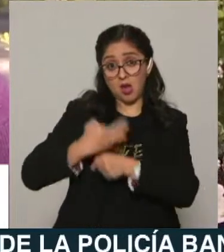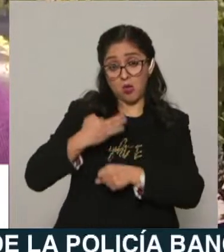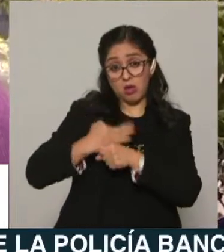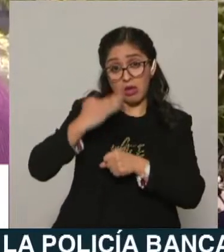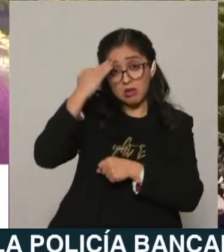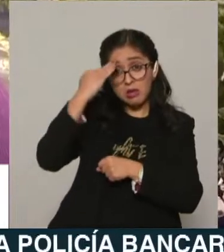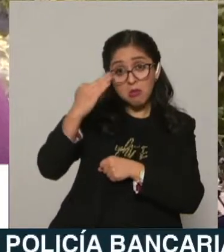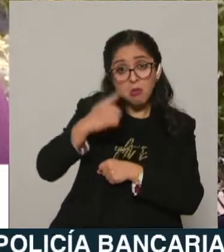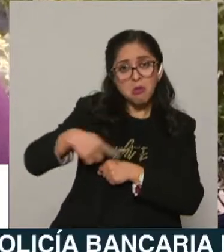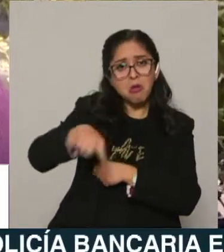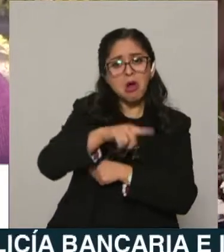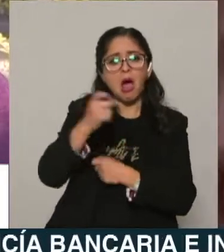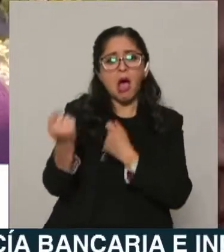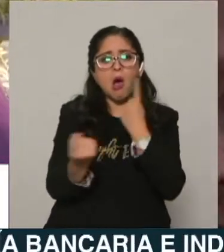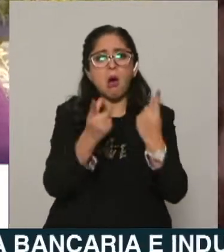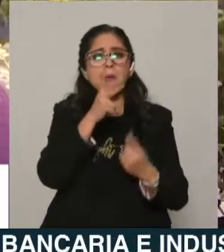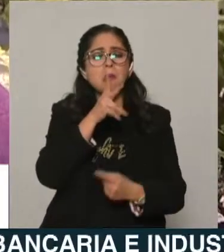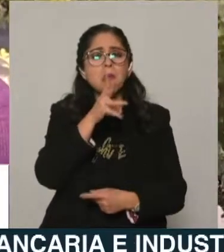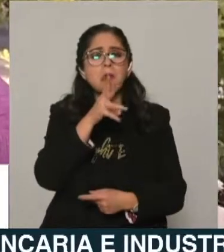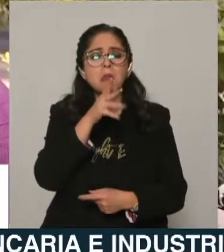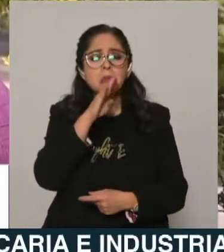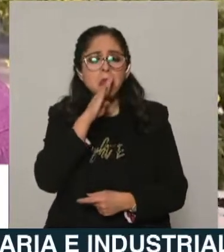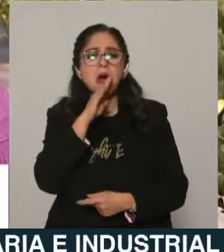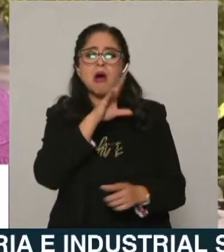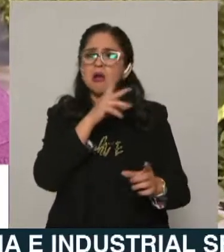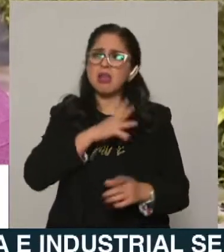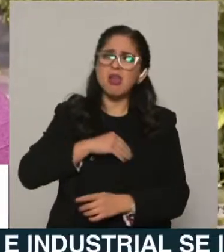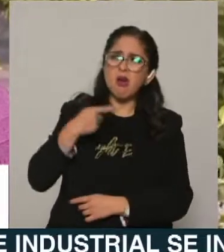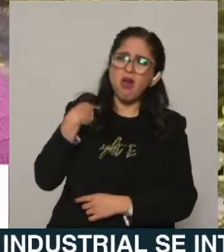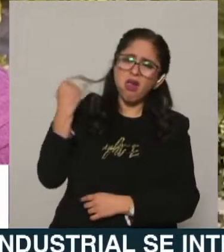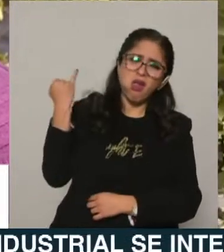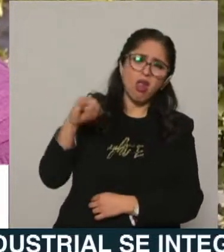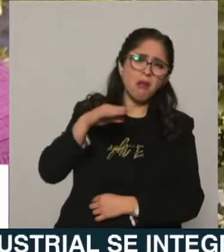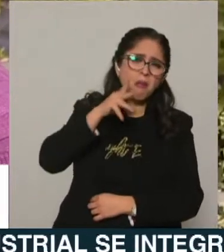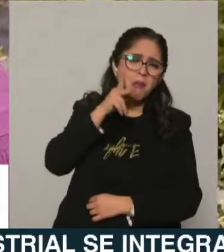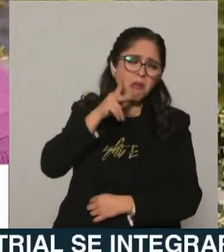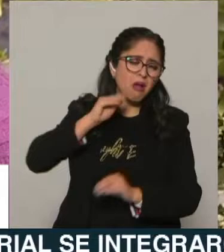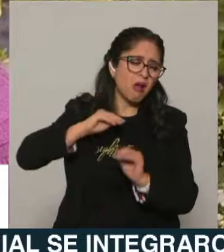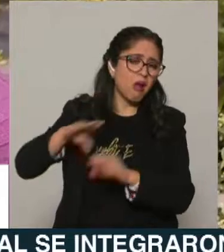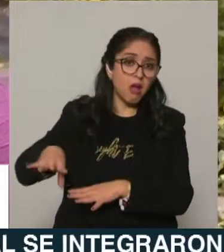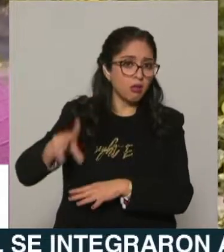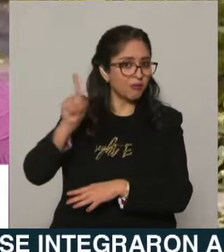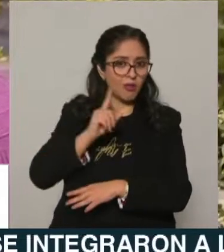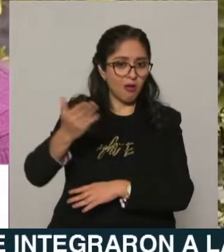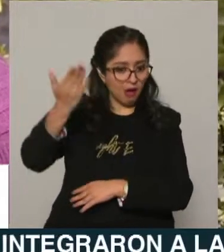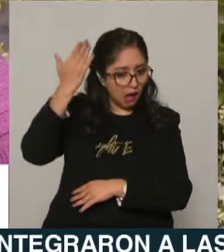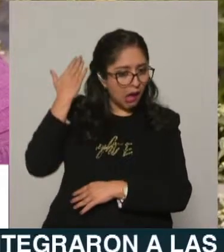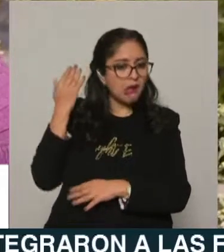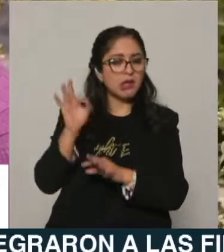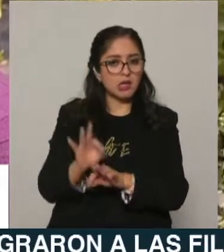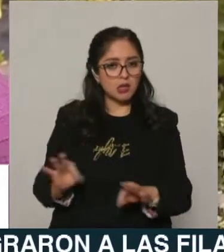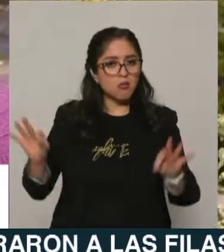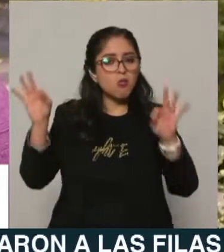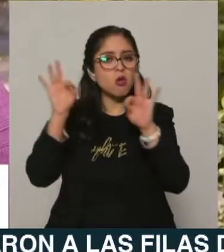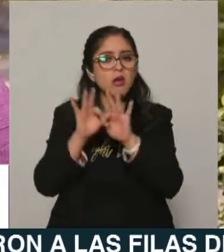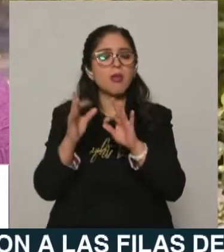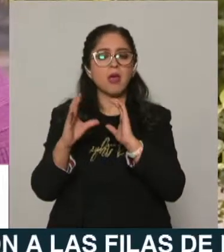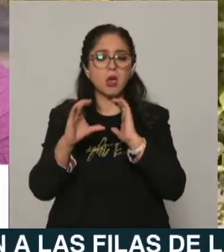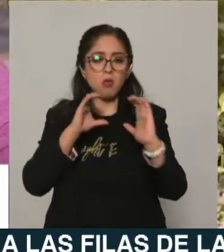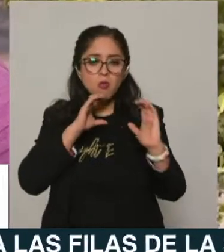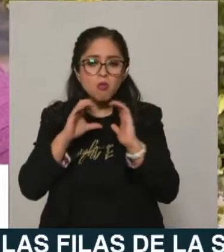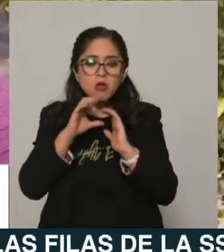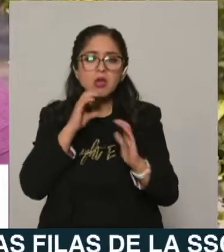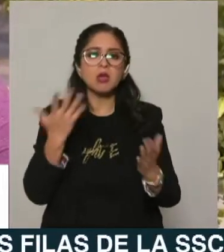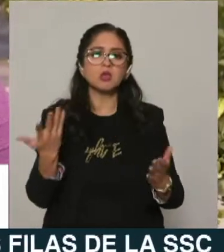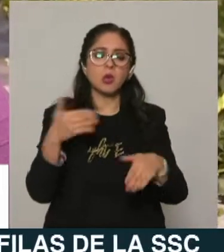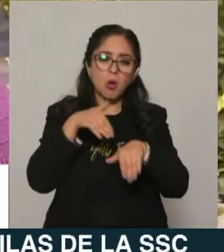caso a los padres, pero las bases eran el respeto a los padres, la comunicación y el obedecerlos. Ahora ya